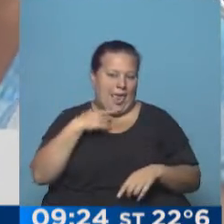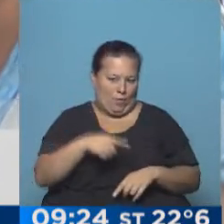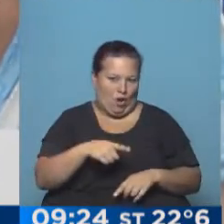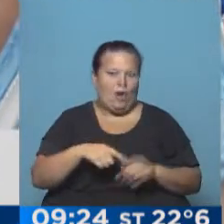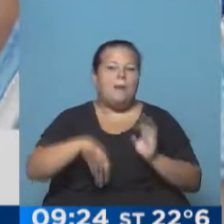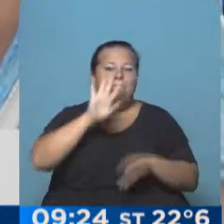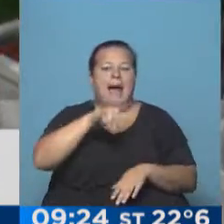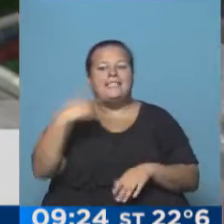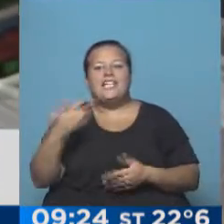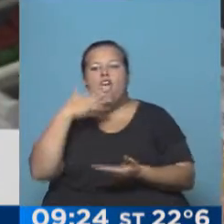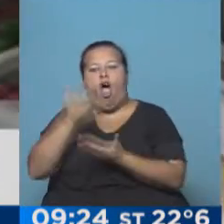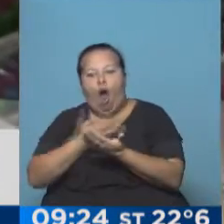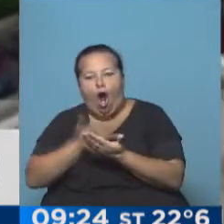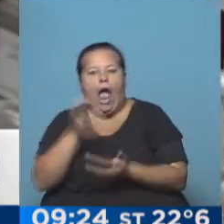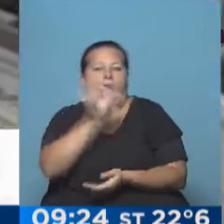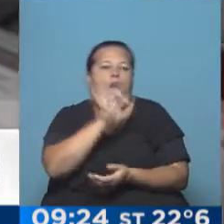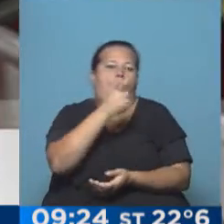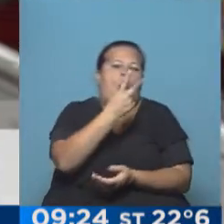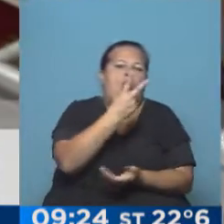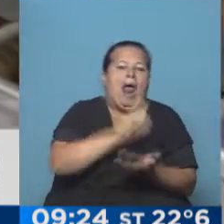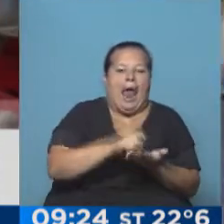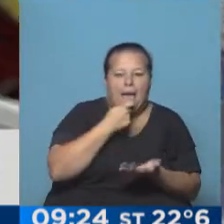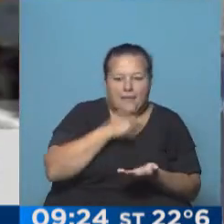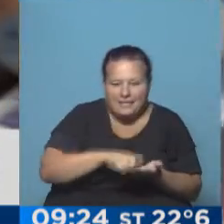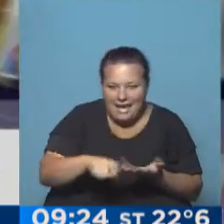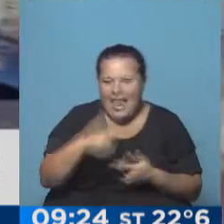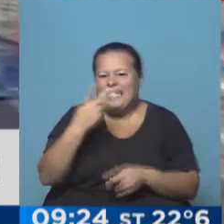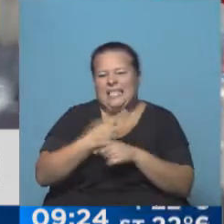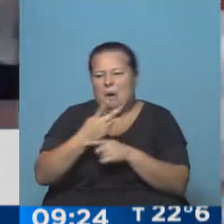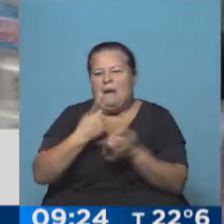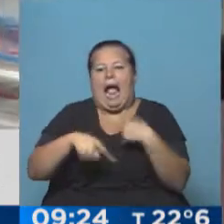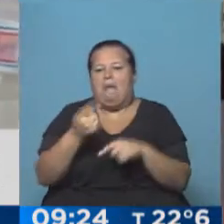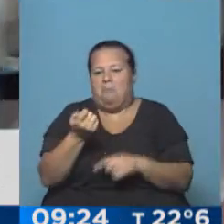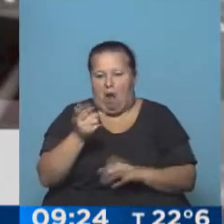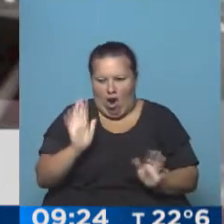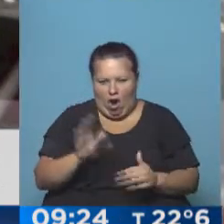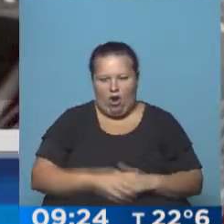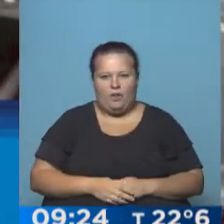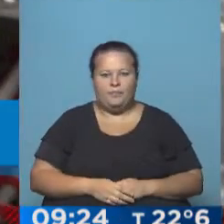claro. Más que las hojas o una o dos lapiceras, porque en secundaria no renovas tanto.